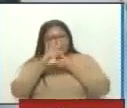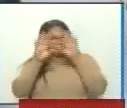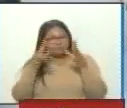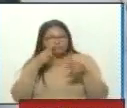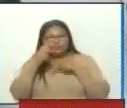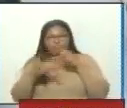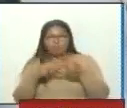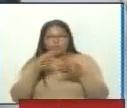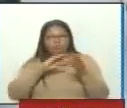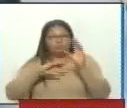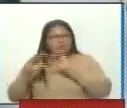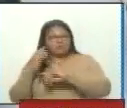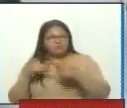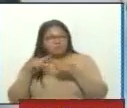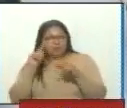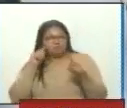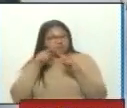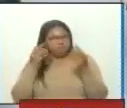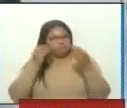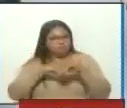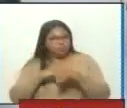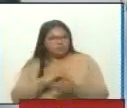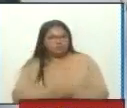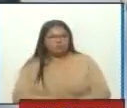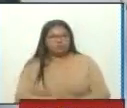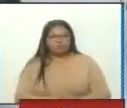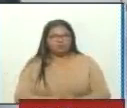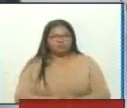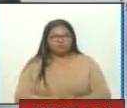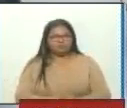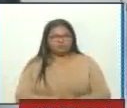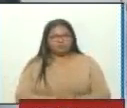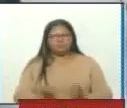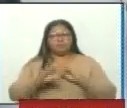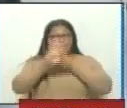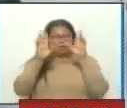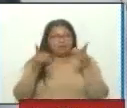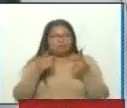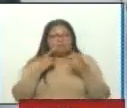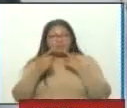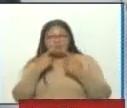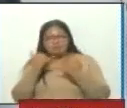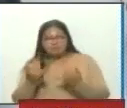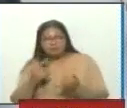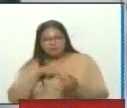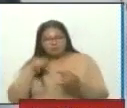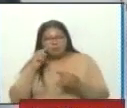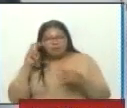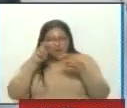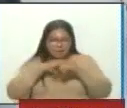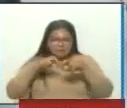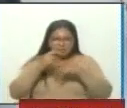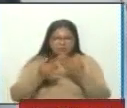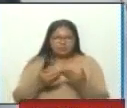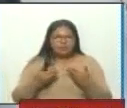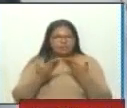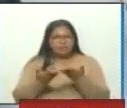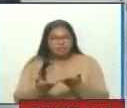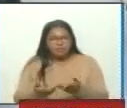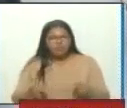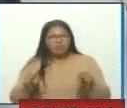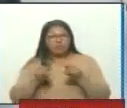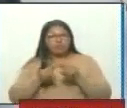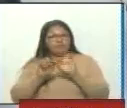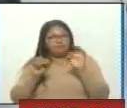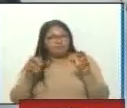política comunicacional coherente, lógicamente que el insumo del periodista que está revisando, buscando, hurgando